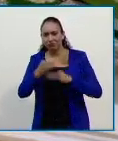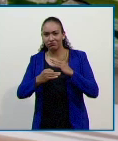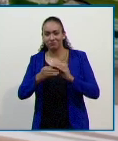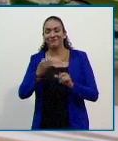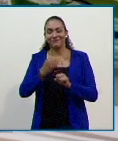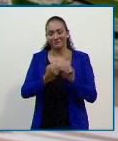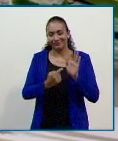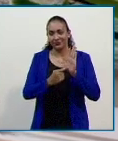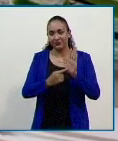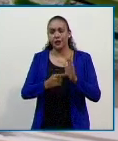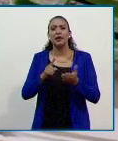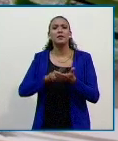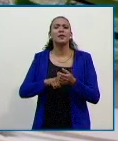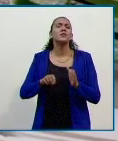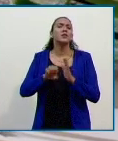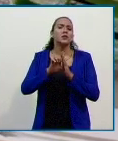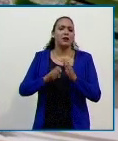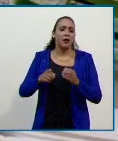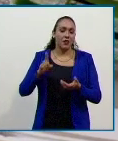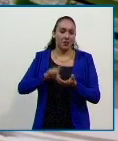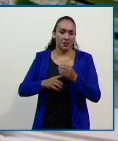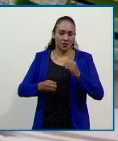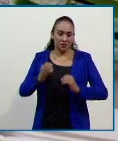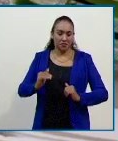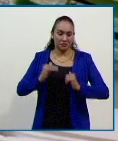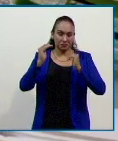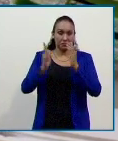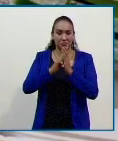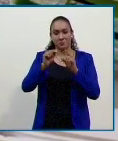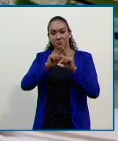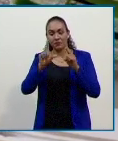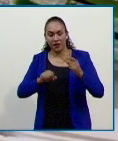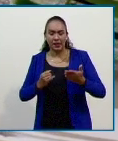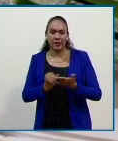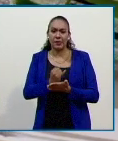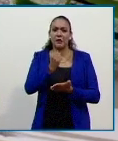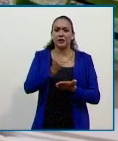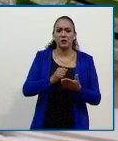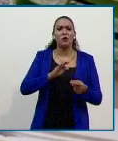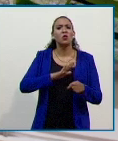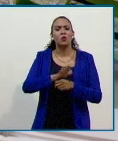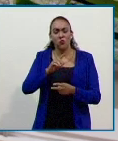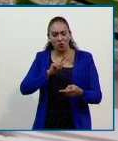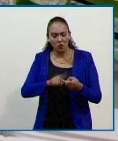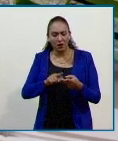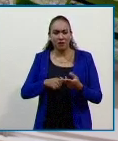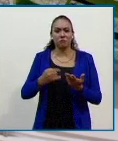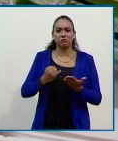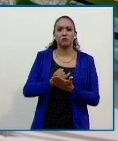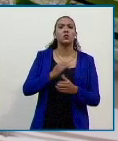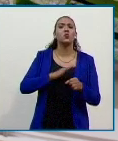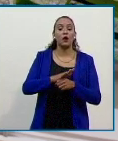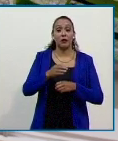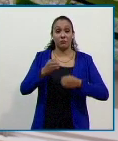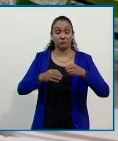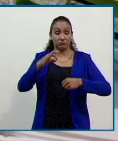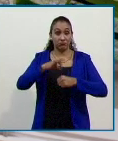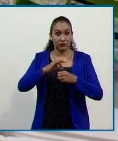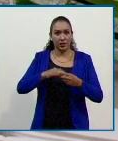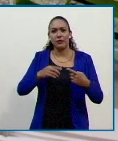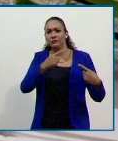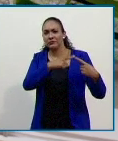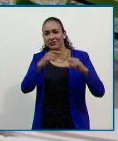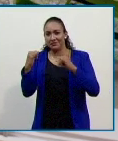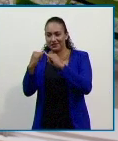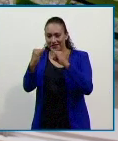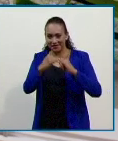de la Suprema Corte en Pleno y las salas, así como de las decisiones más importantes del Tribunal Electoral y órganos